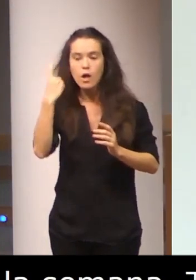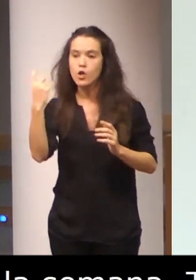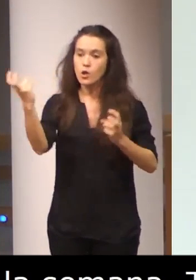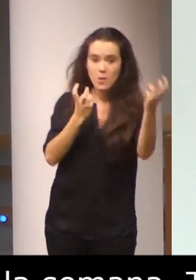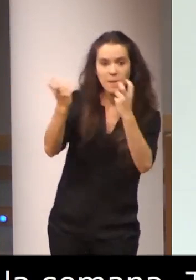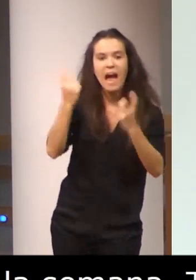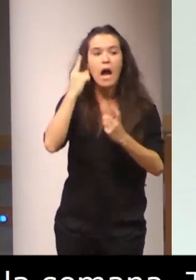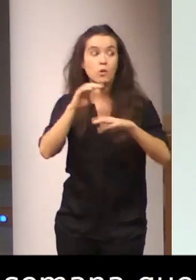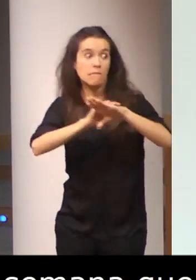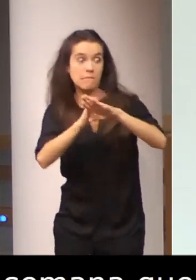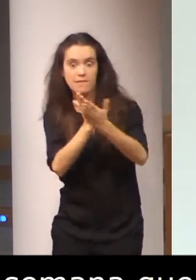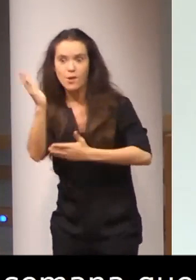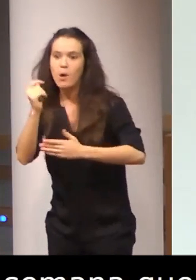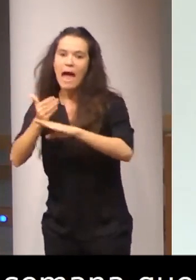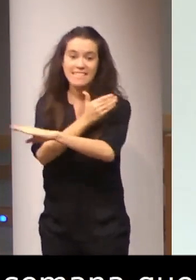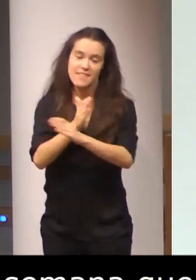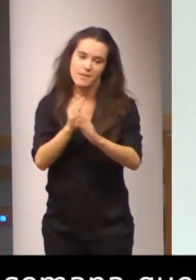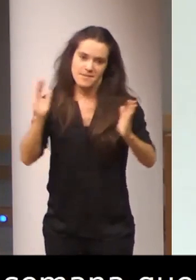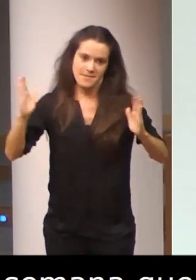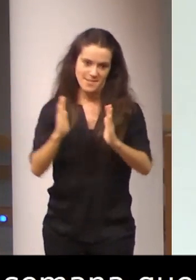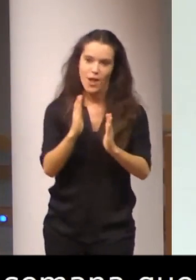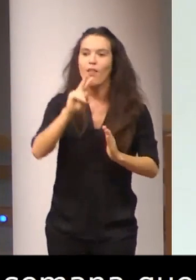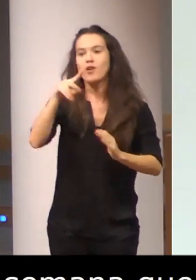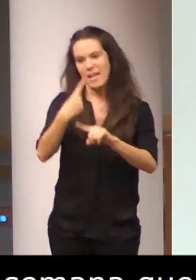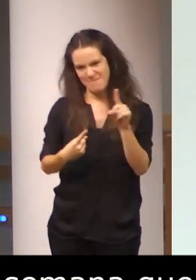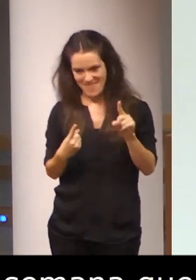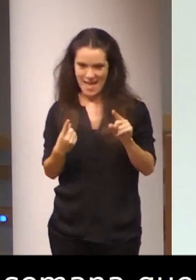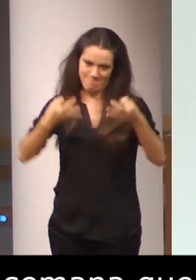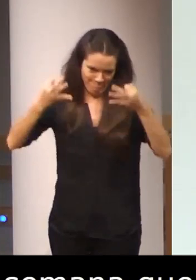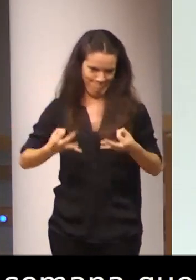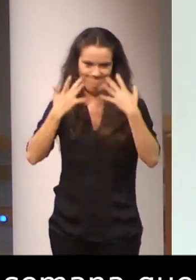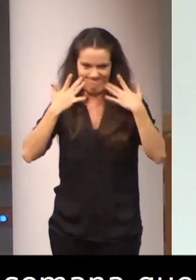antes, se me quedan 2 horas y media, más o menos.